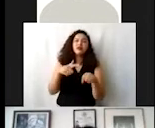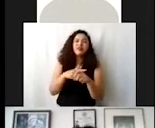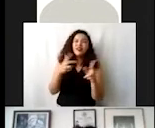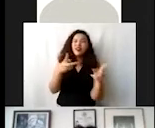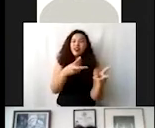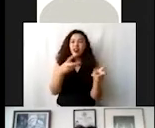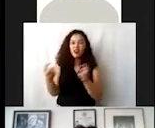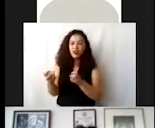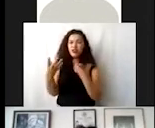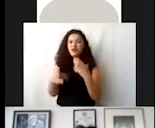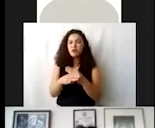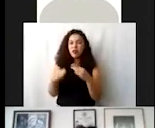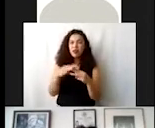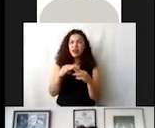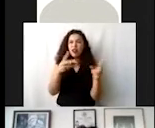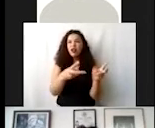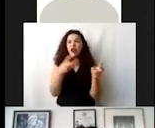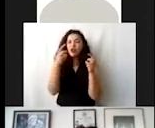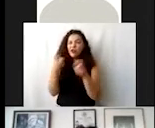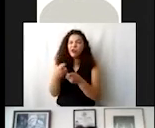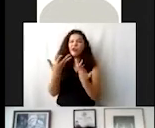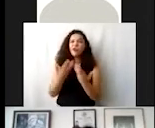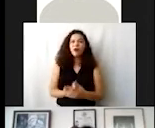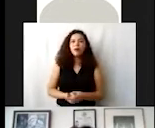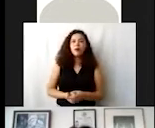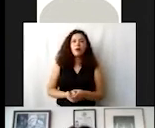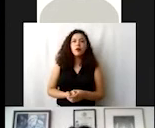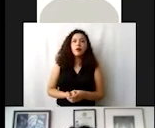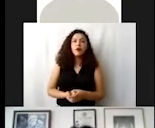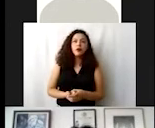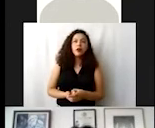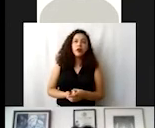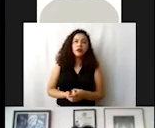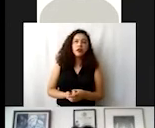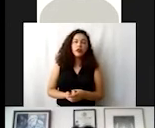de mercancías, ¿sí? Hoy en día,